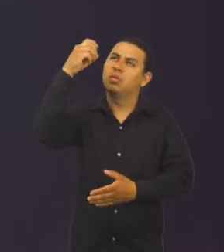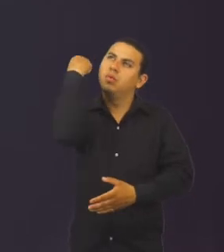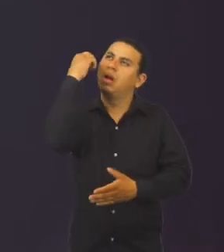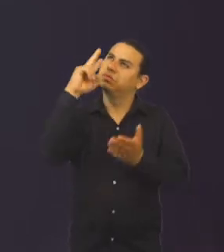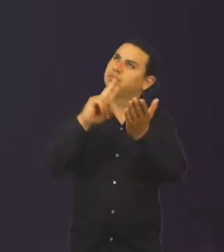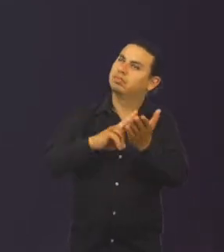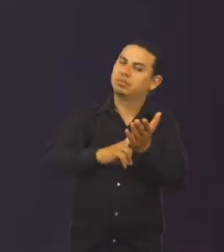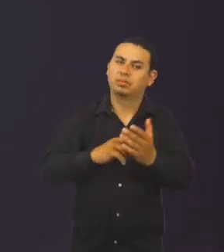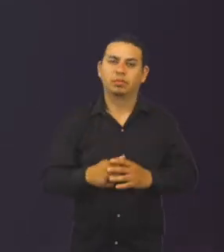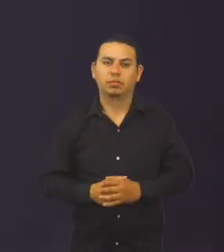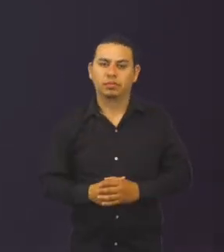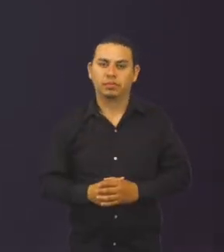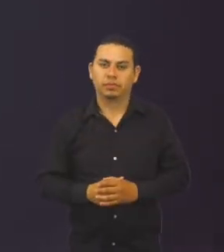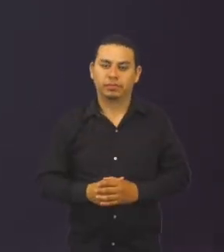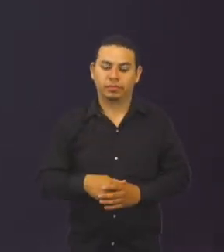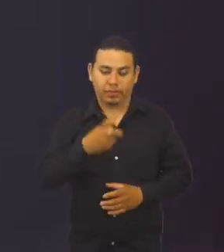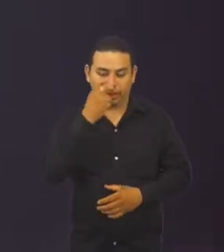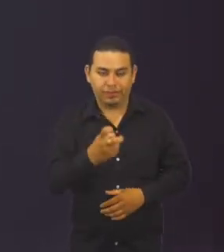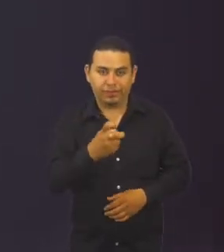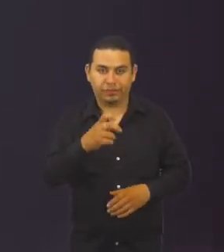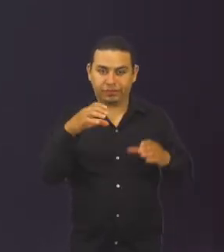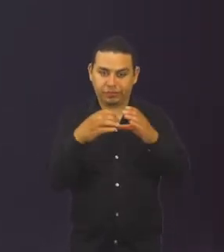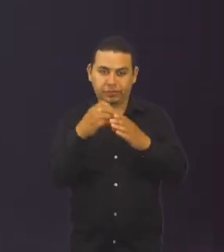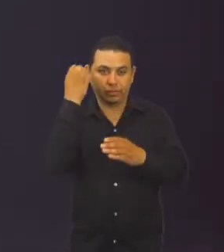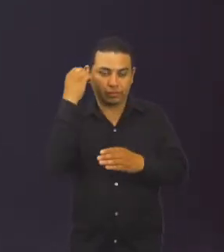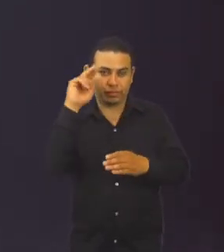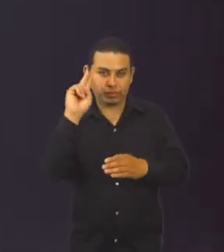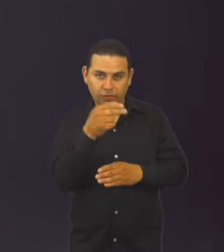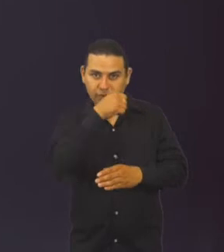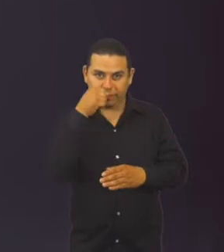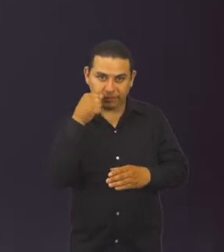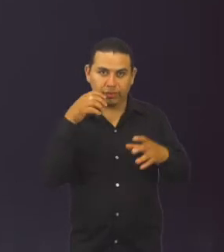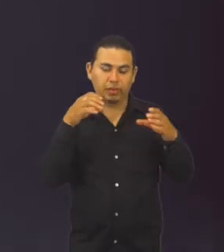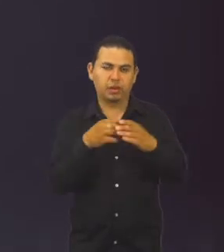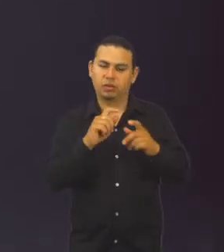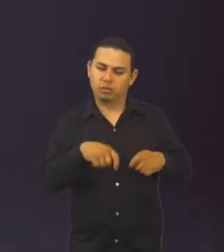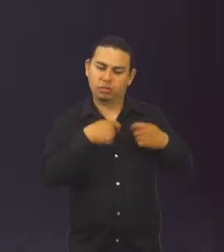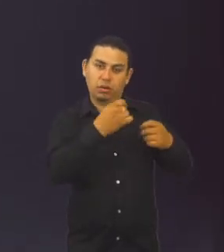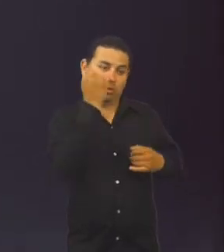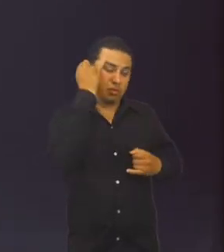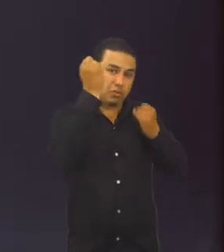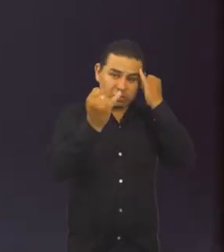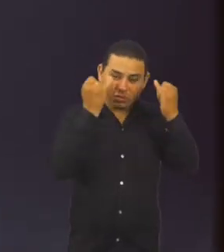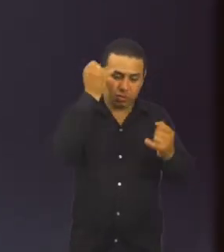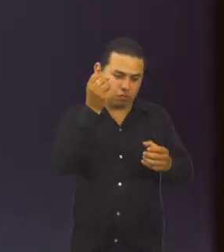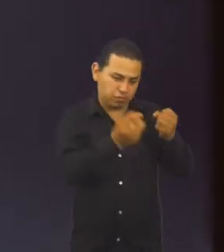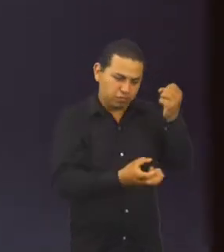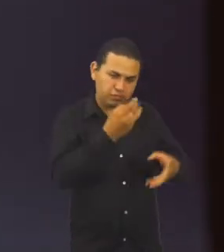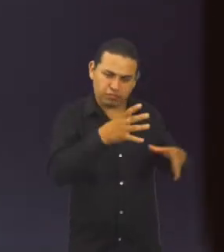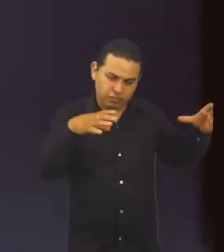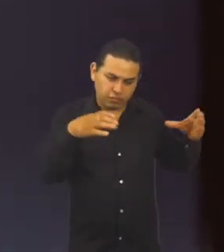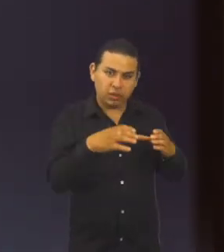sereno y augusto de Oaxaca. El desiderátum de nuestra universidad compendia una trilogía de